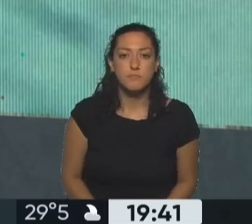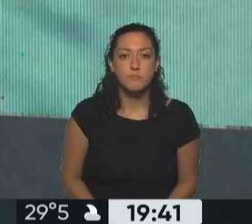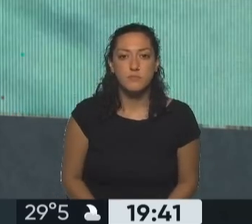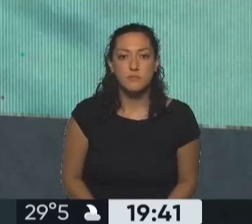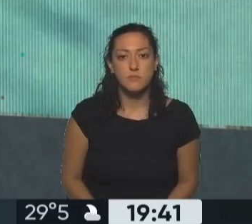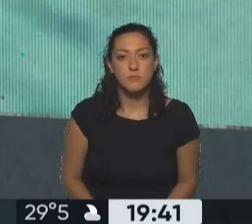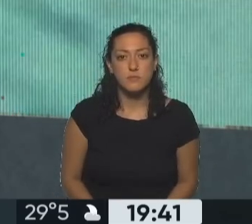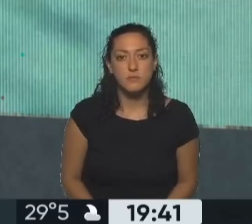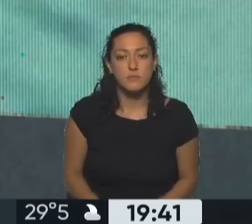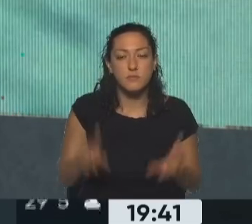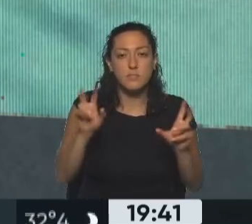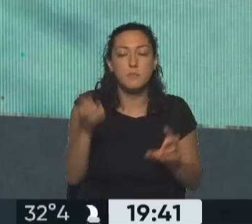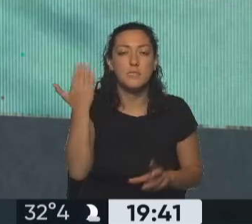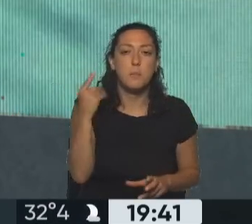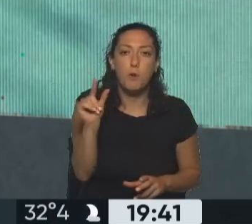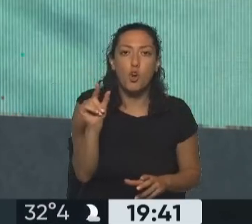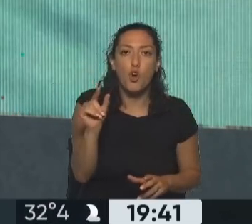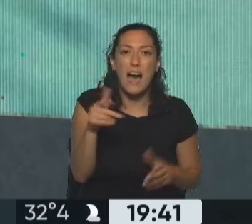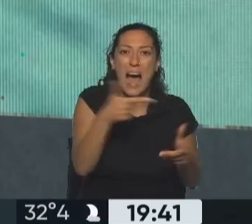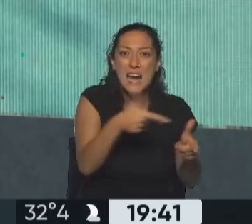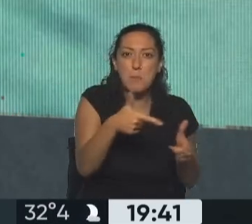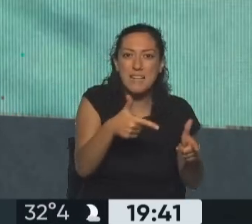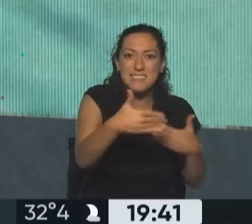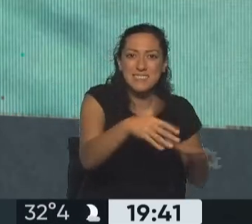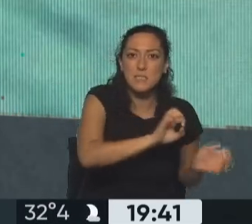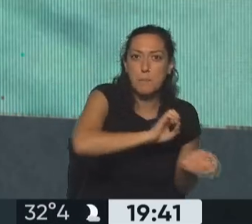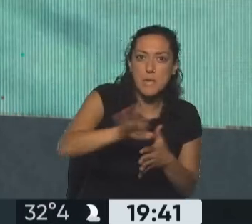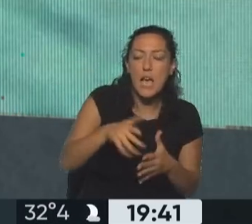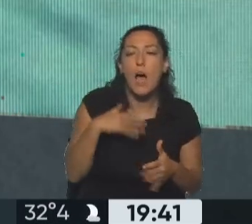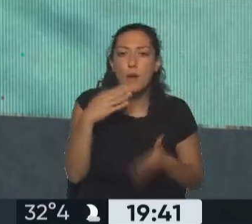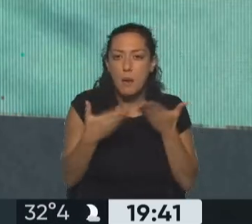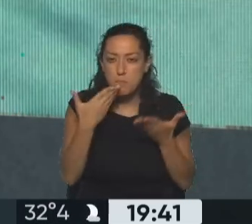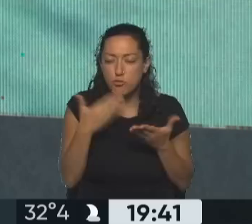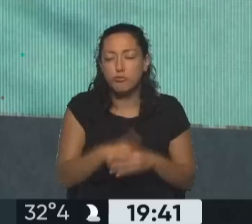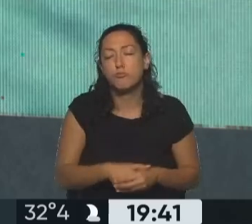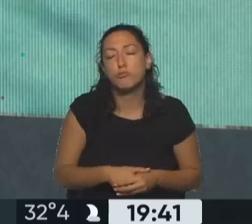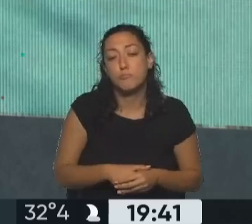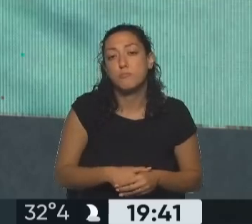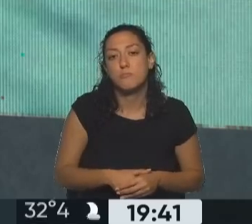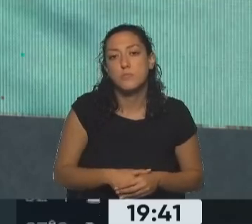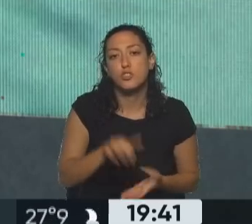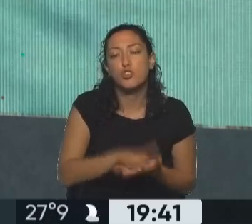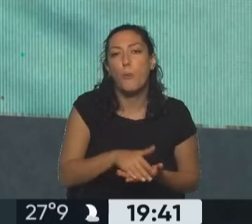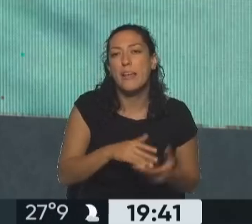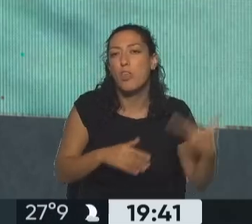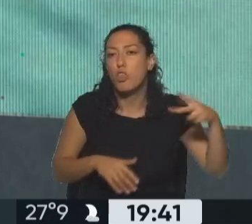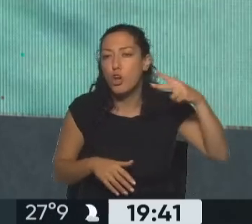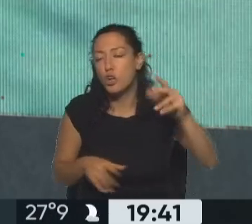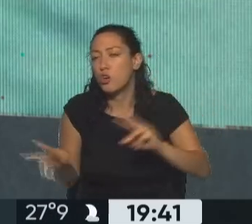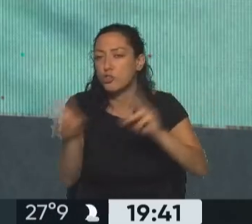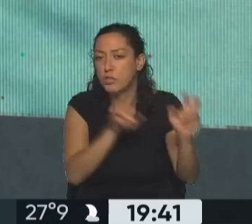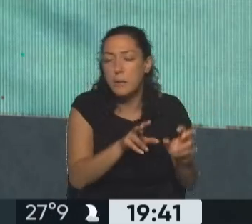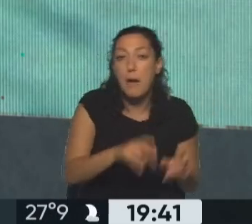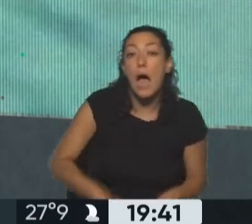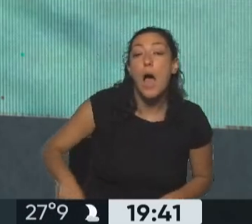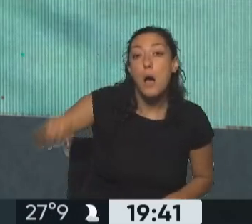recién hablabas de las armas, Leticia, y te corro un poco el eje de este conflicto o de lo que sucedió con el dron, y vamos a Estados Unidos porque Biden